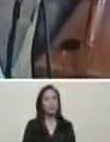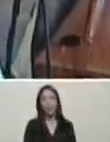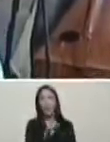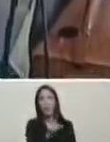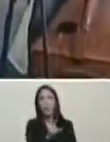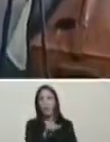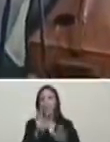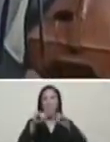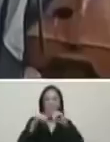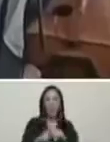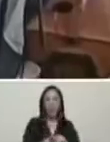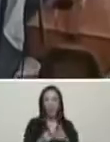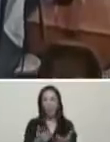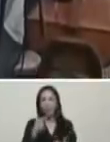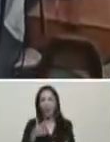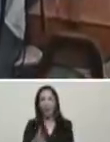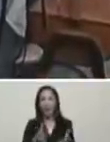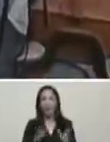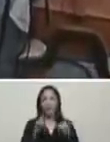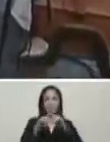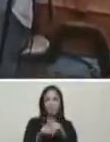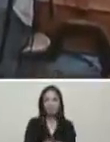10, ¿cuánto saco?